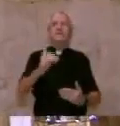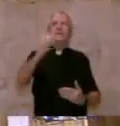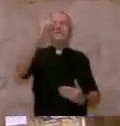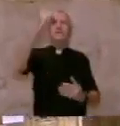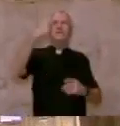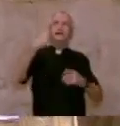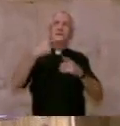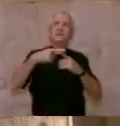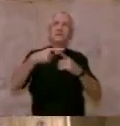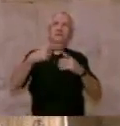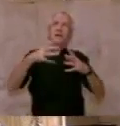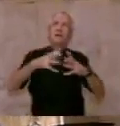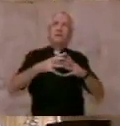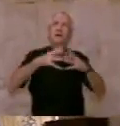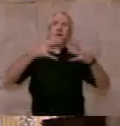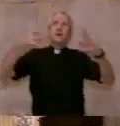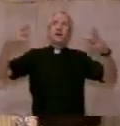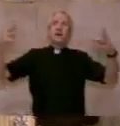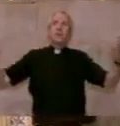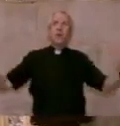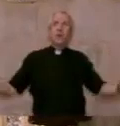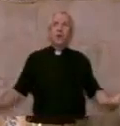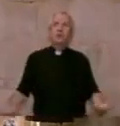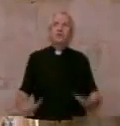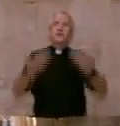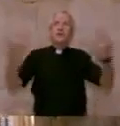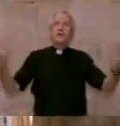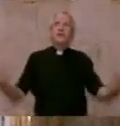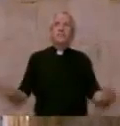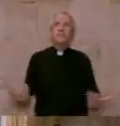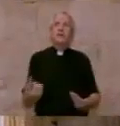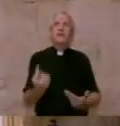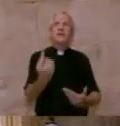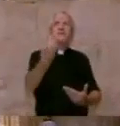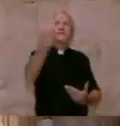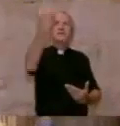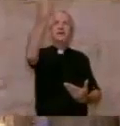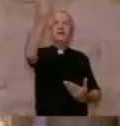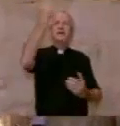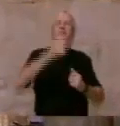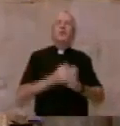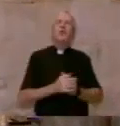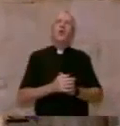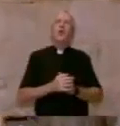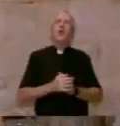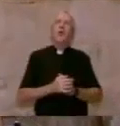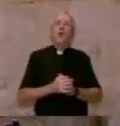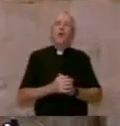Thank you.